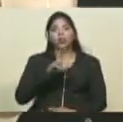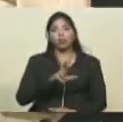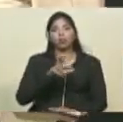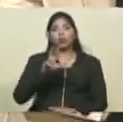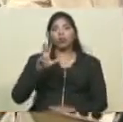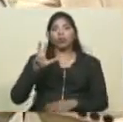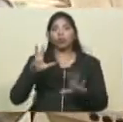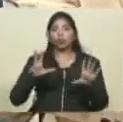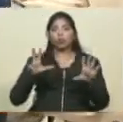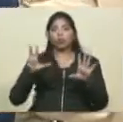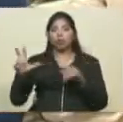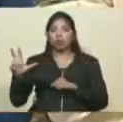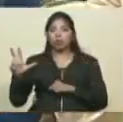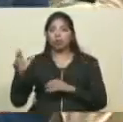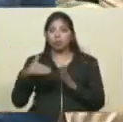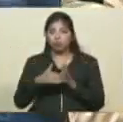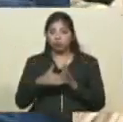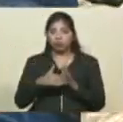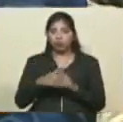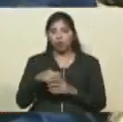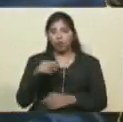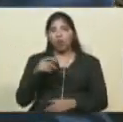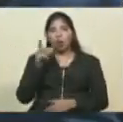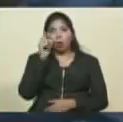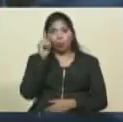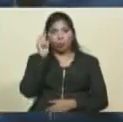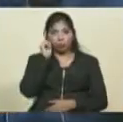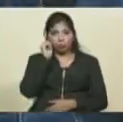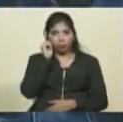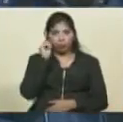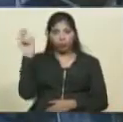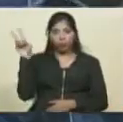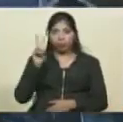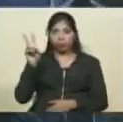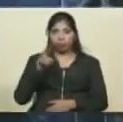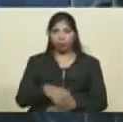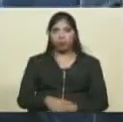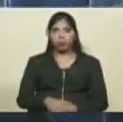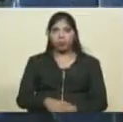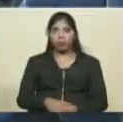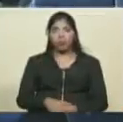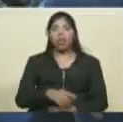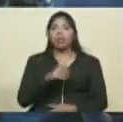3.383.000 venezolanos y venezolanas que acceden a este beneficio cobrarán